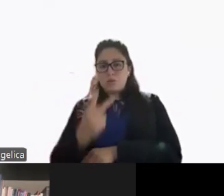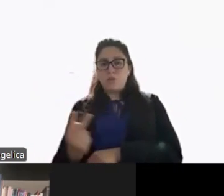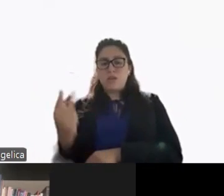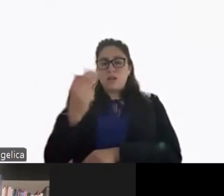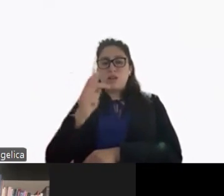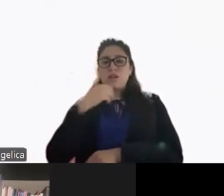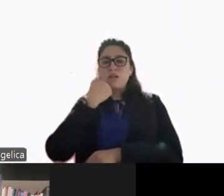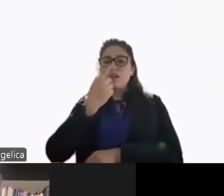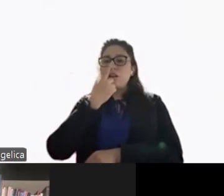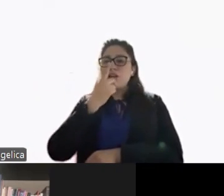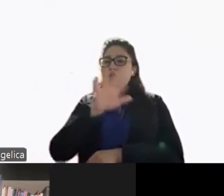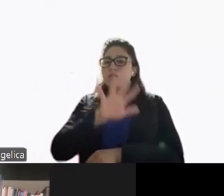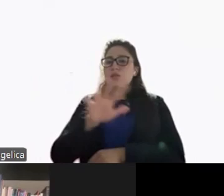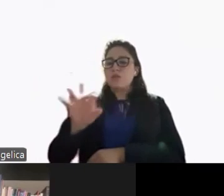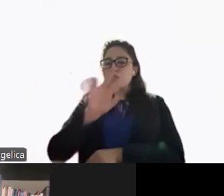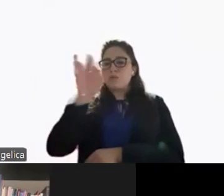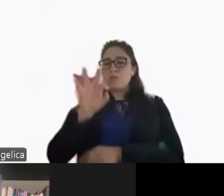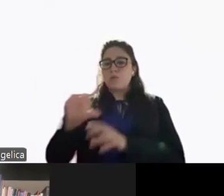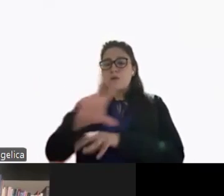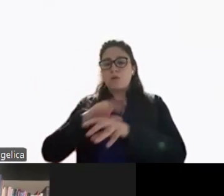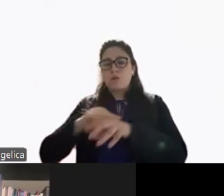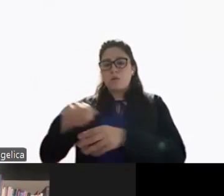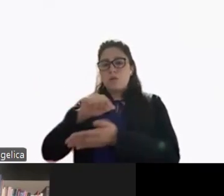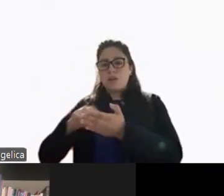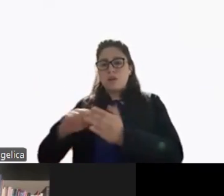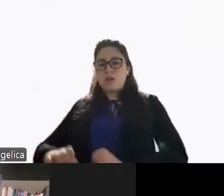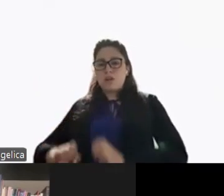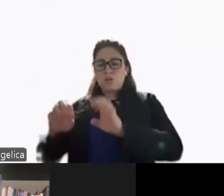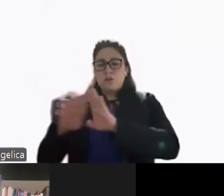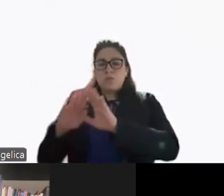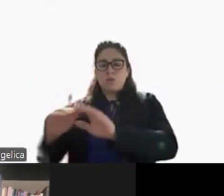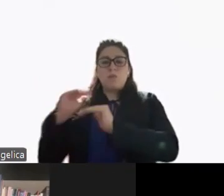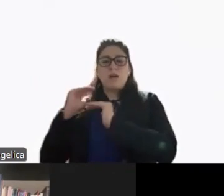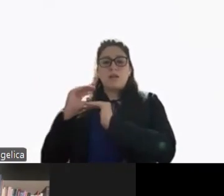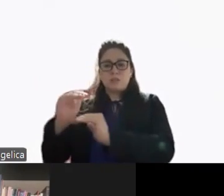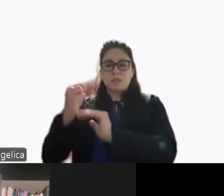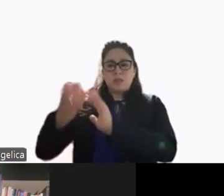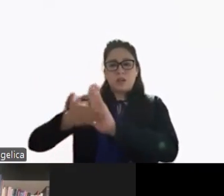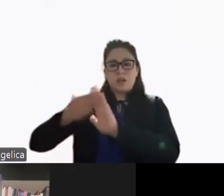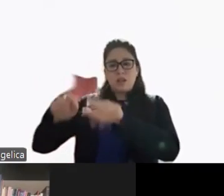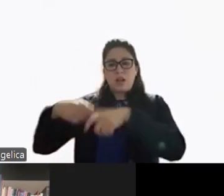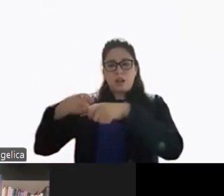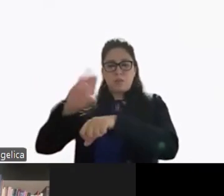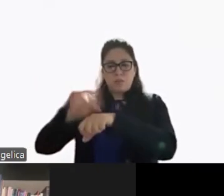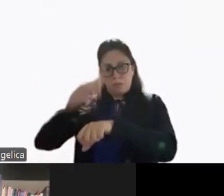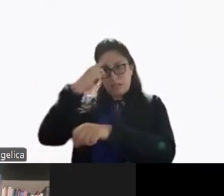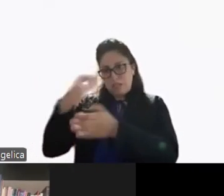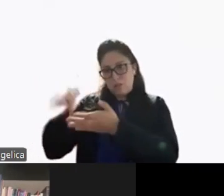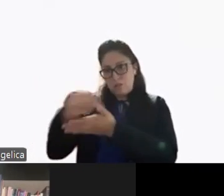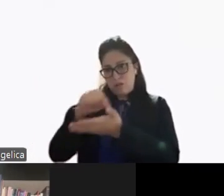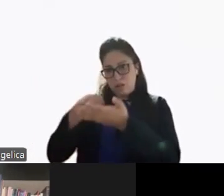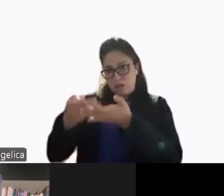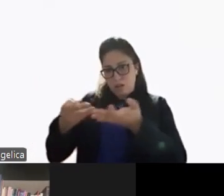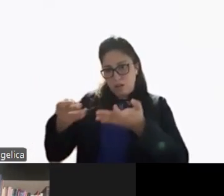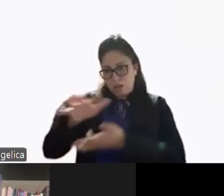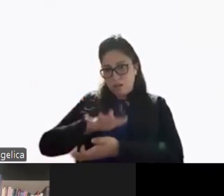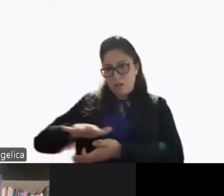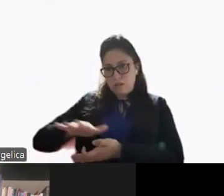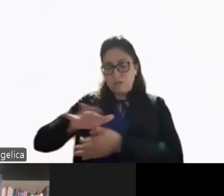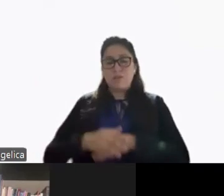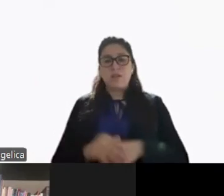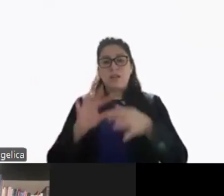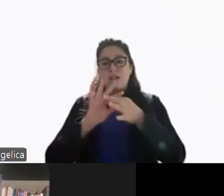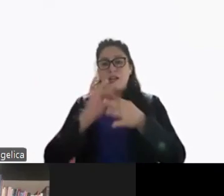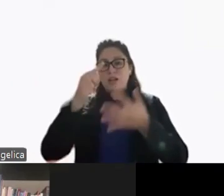el 55% de la superficie máxima de construcción que se le podría autorizar al inmueble. Por lo anteriormente expuesto, esta